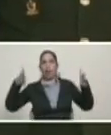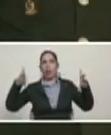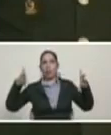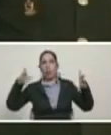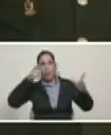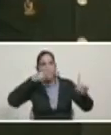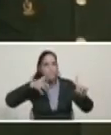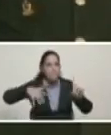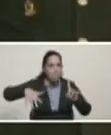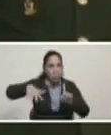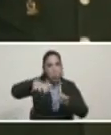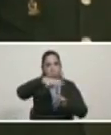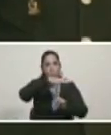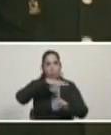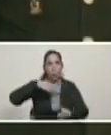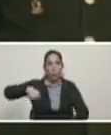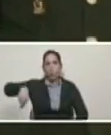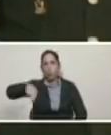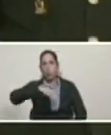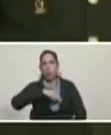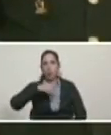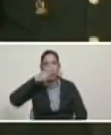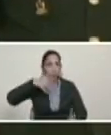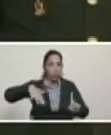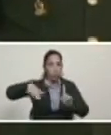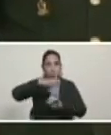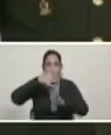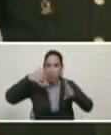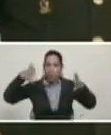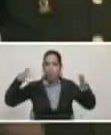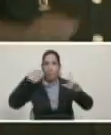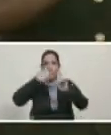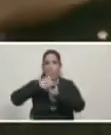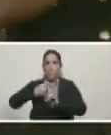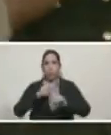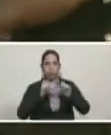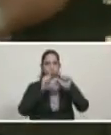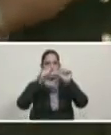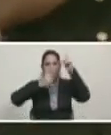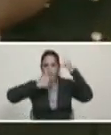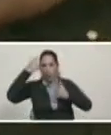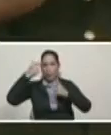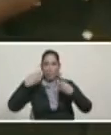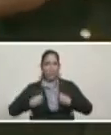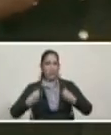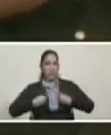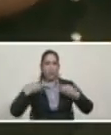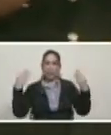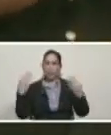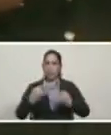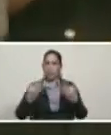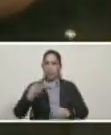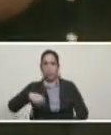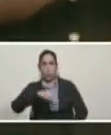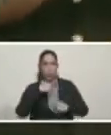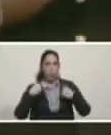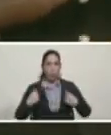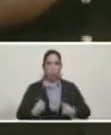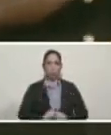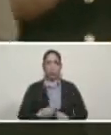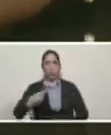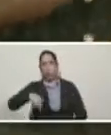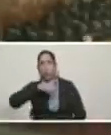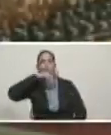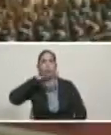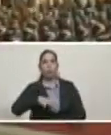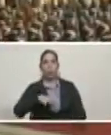pueblo. Y mientras ese gigante pueblo se mantenga en combate, Chávez vivirá por siempre en nuestro corazón y en nuestra